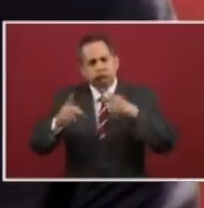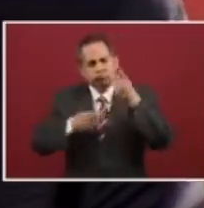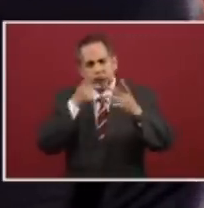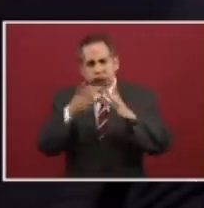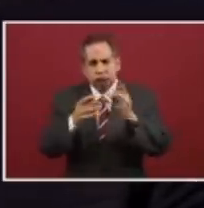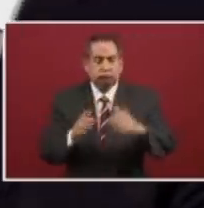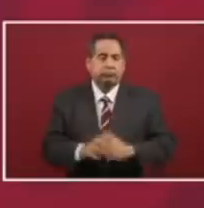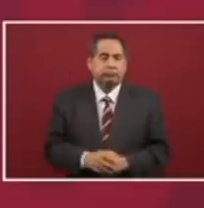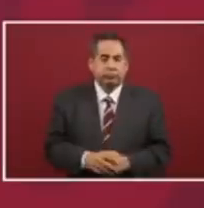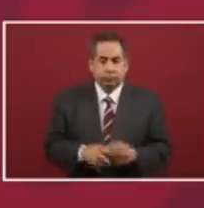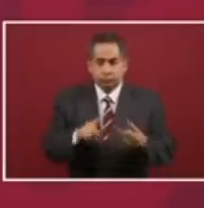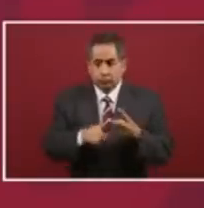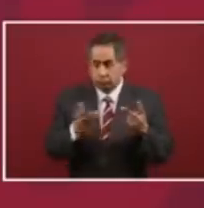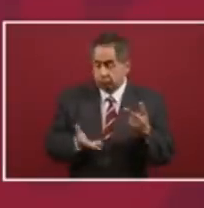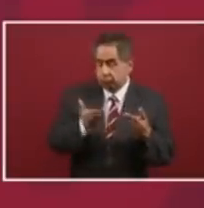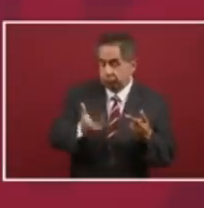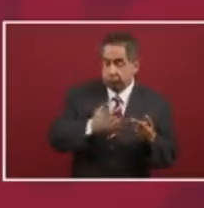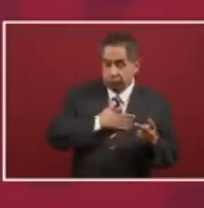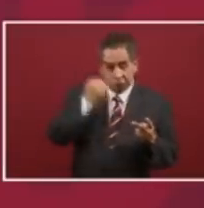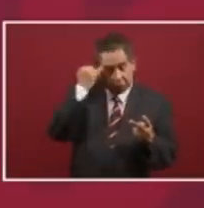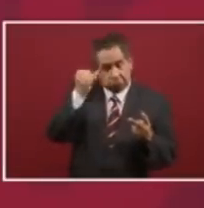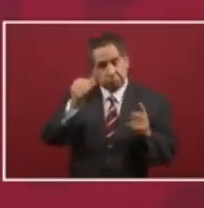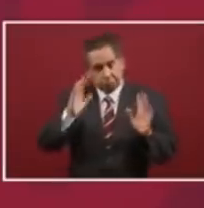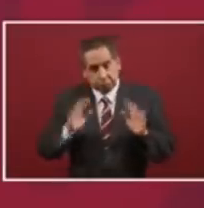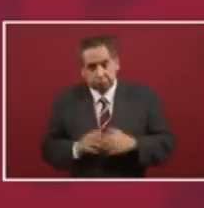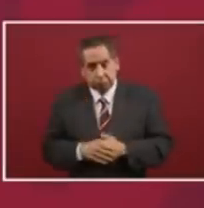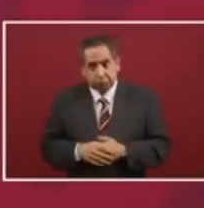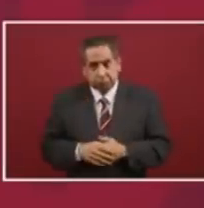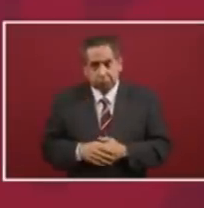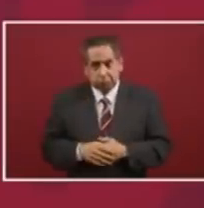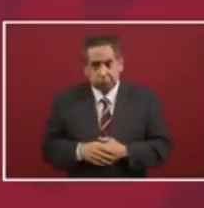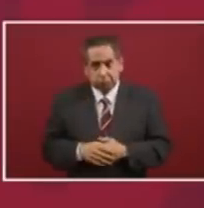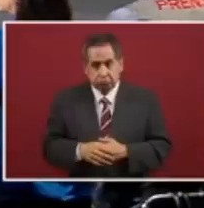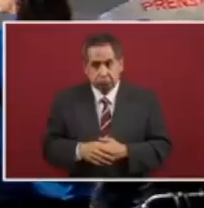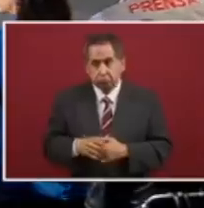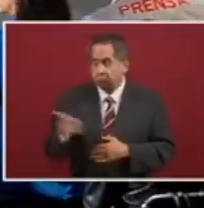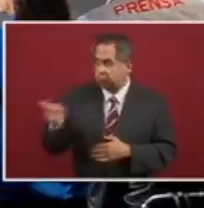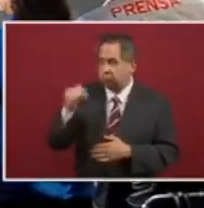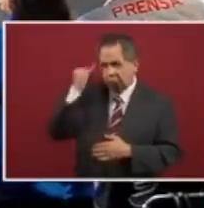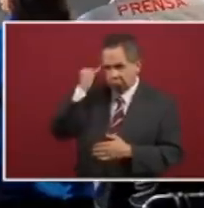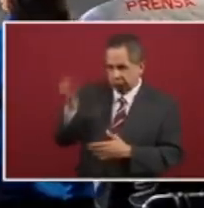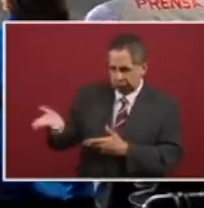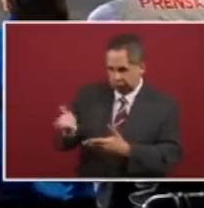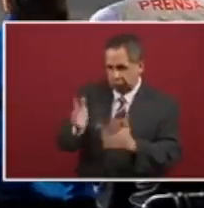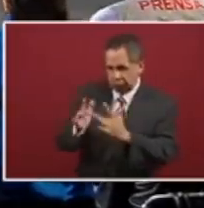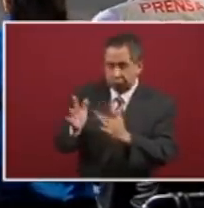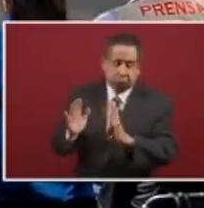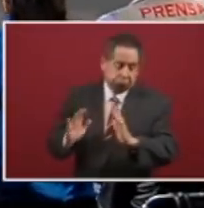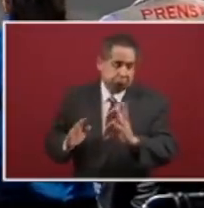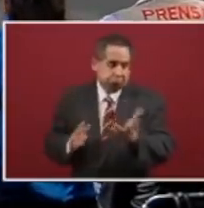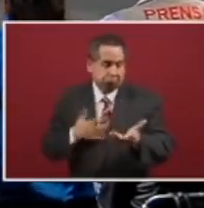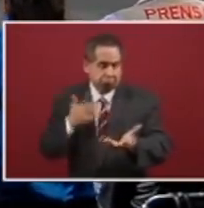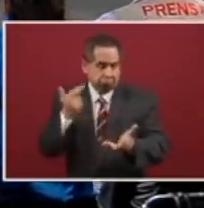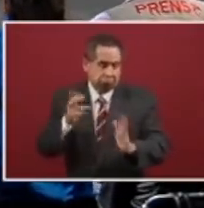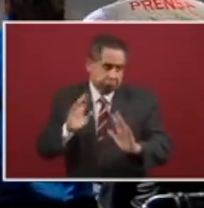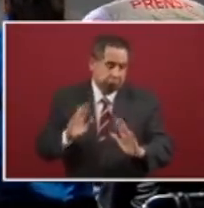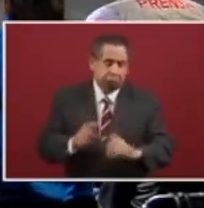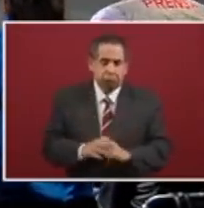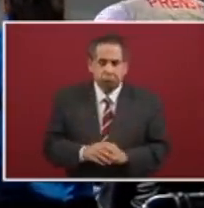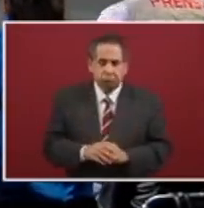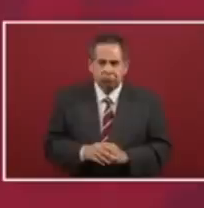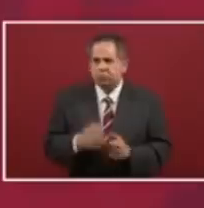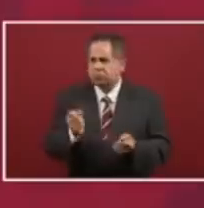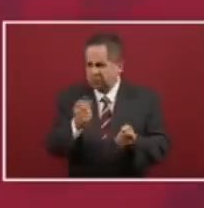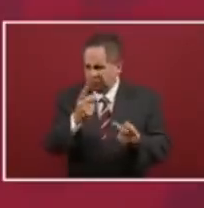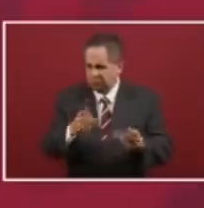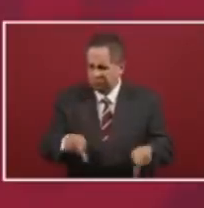acerca de tu propuesta es buena este tomarlo en cuenta en efecto este si se